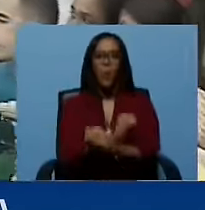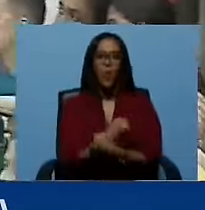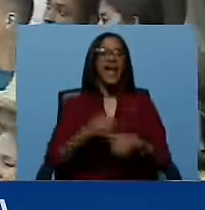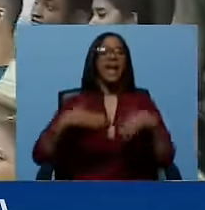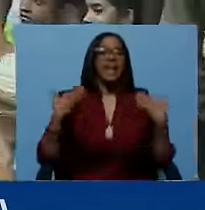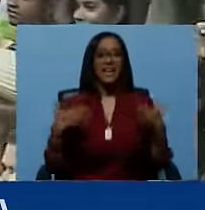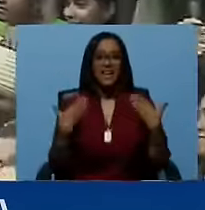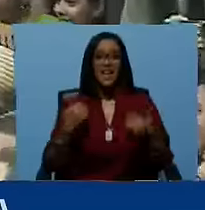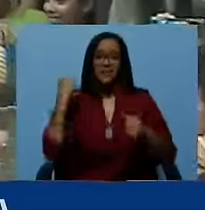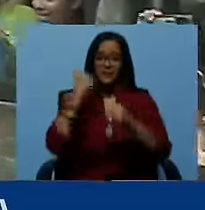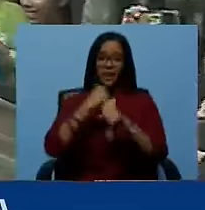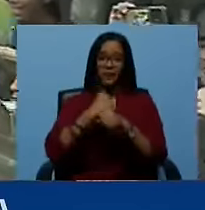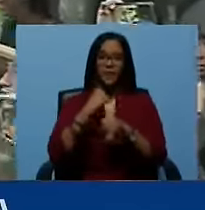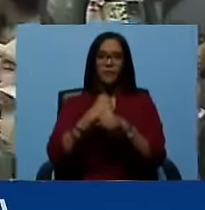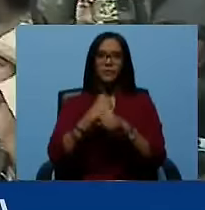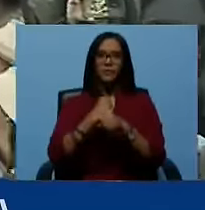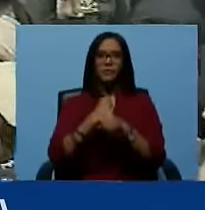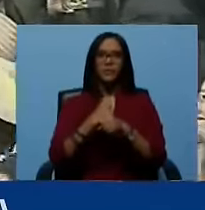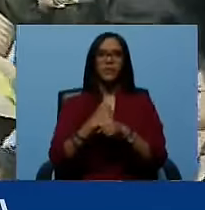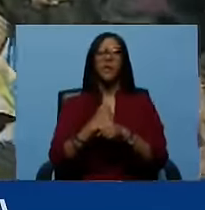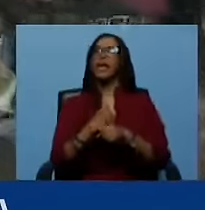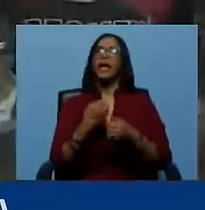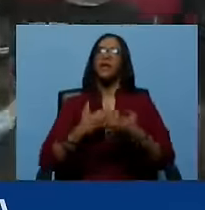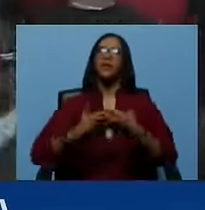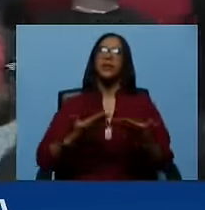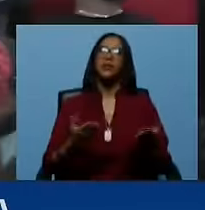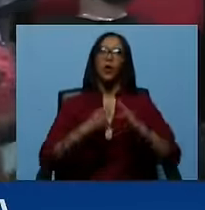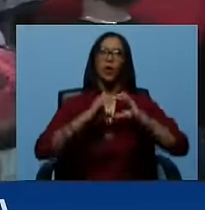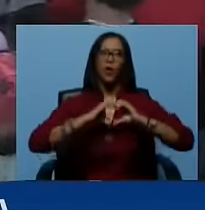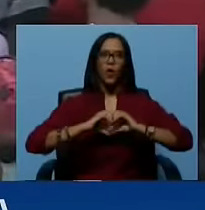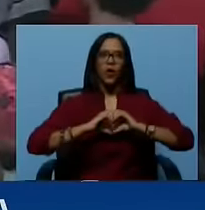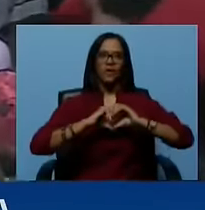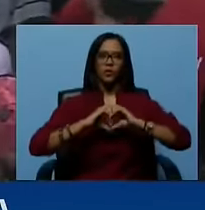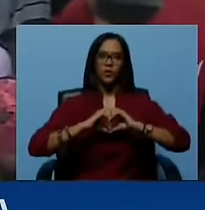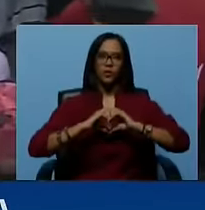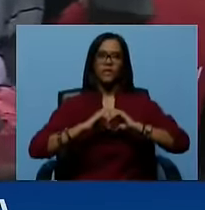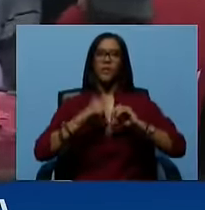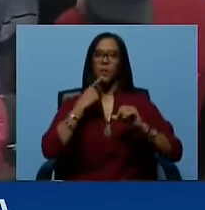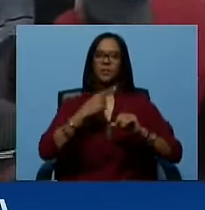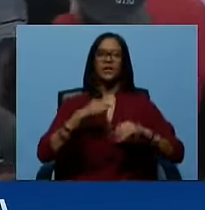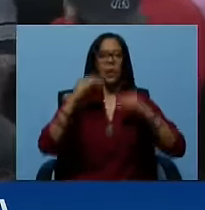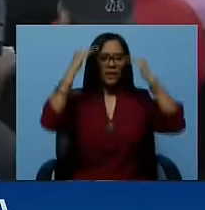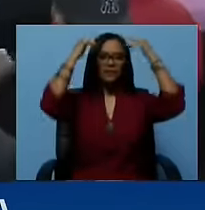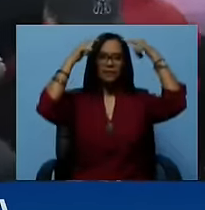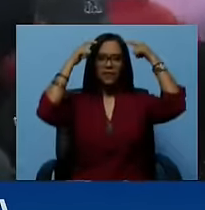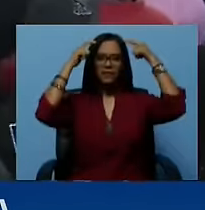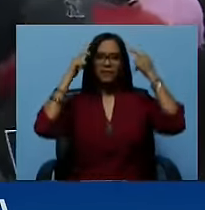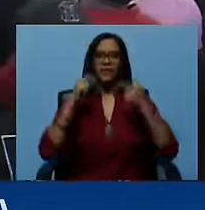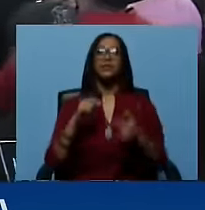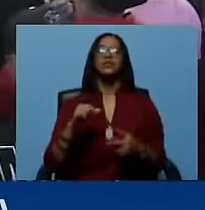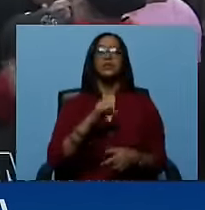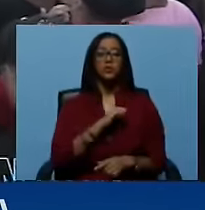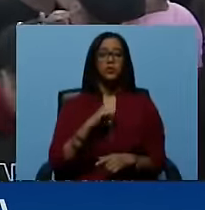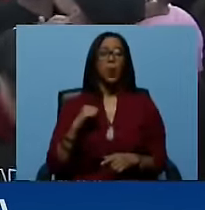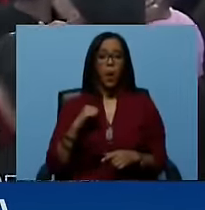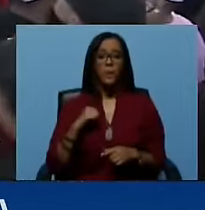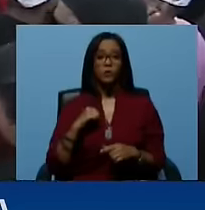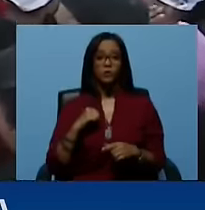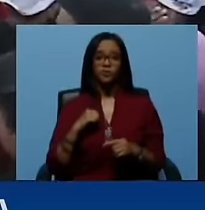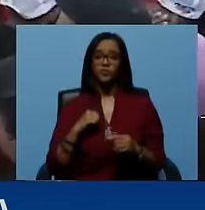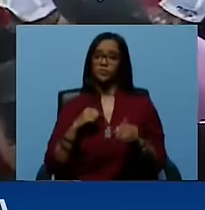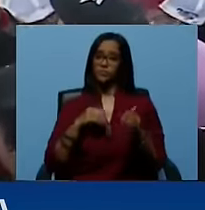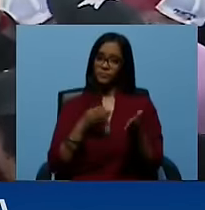en trabajo, en poner todos los corazones, como decía el comandante Chávez. Seremos